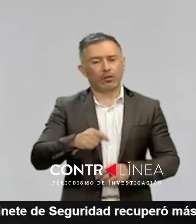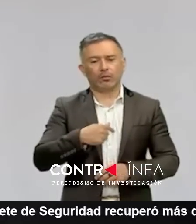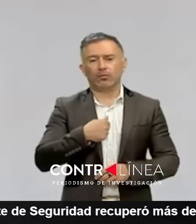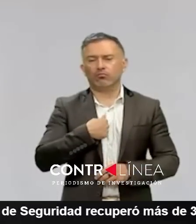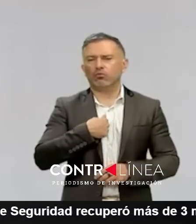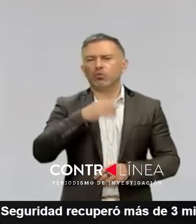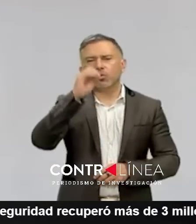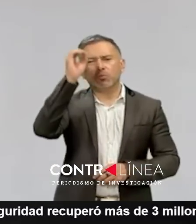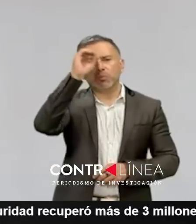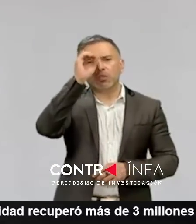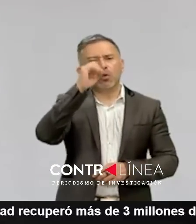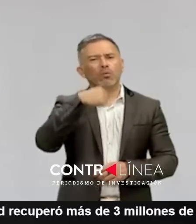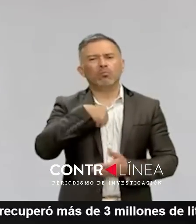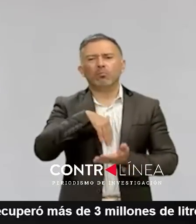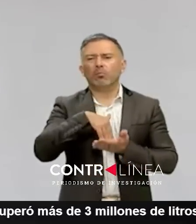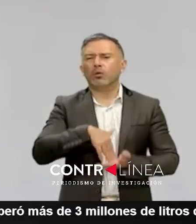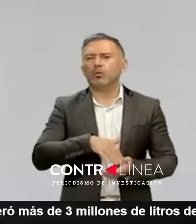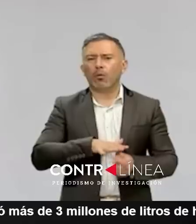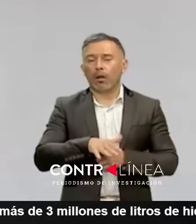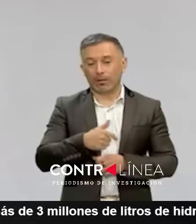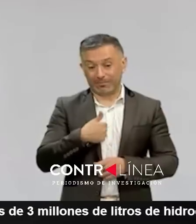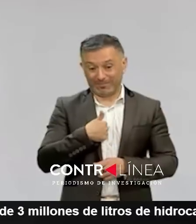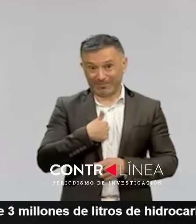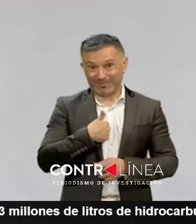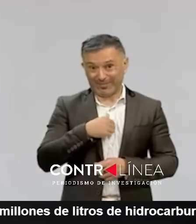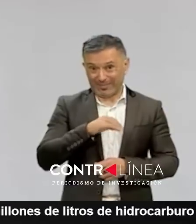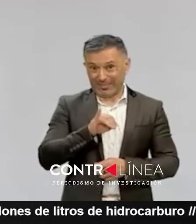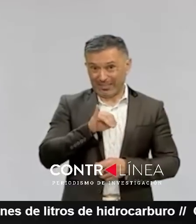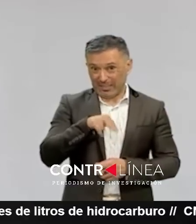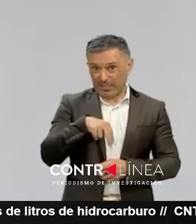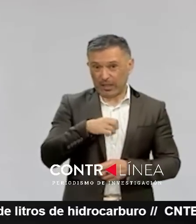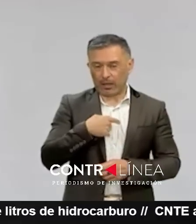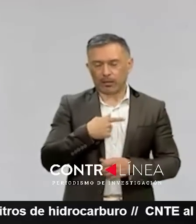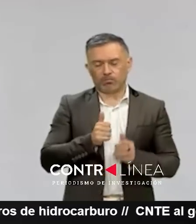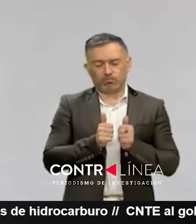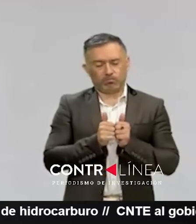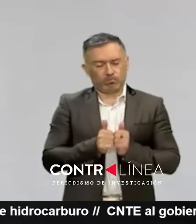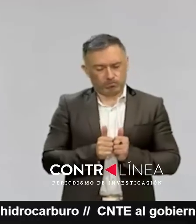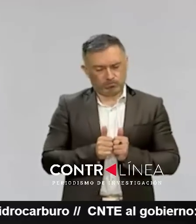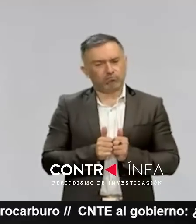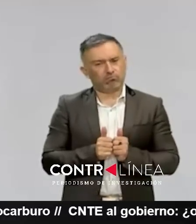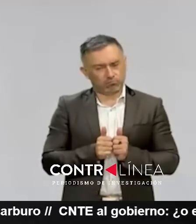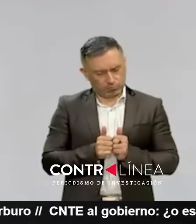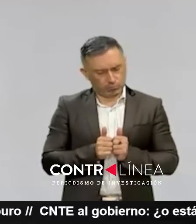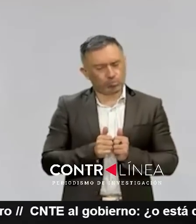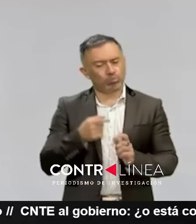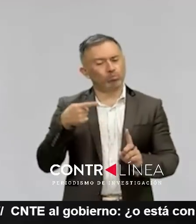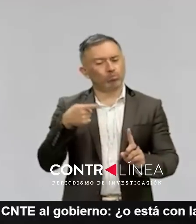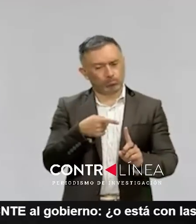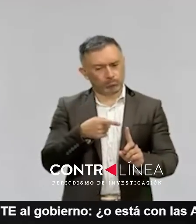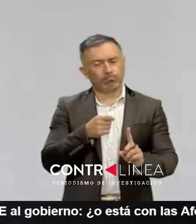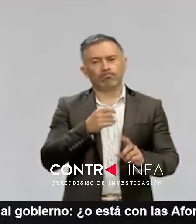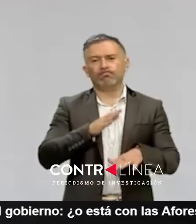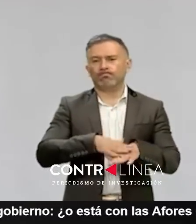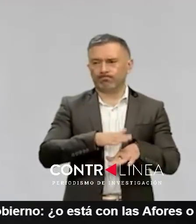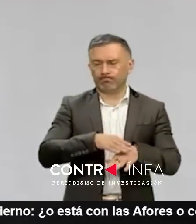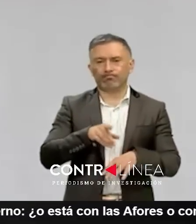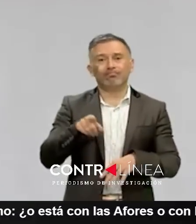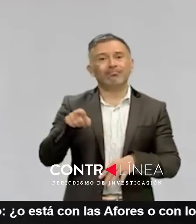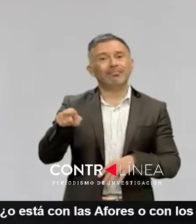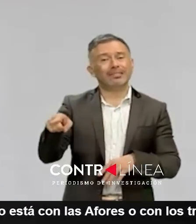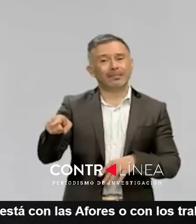que establece el Instituto Nacional Electoral es la correcta. Es decir, dar vista a quien tiene la